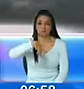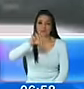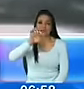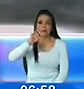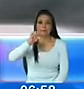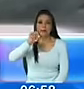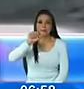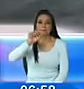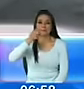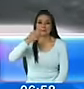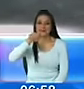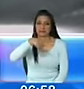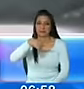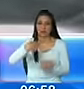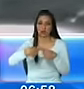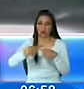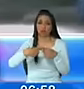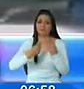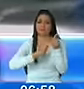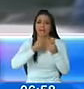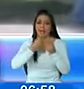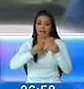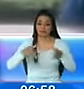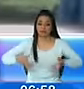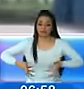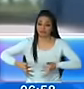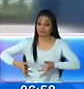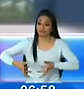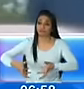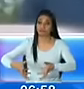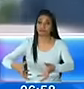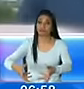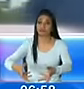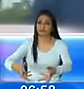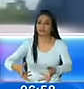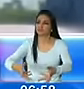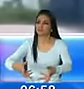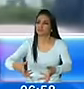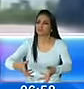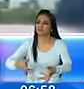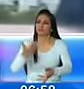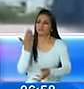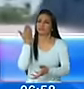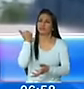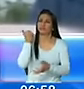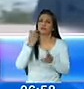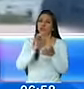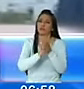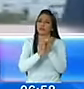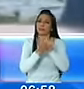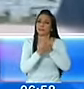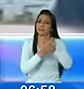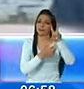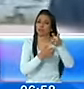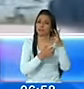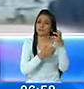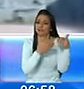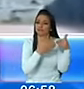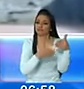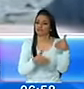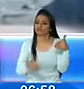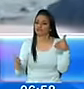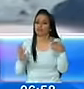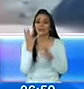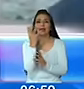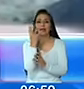tiene previsto conectar el tanque nuevo construido desde noviembre del 2015 hasta esta fecha, un tanque de 14.000